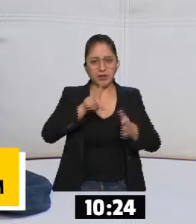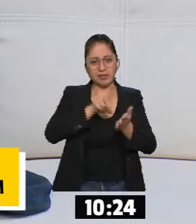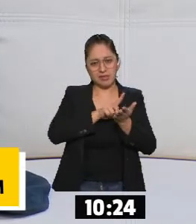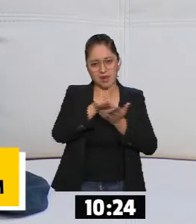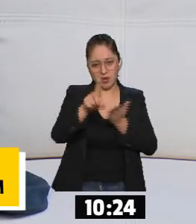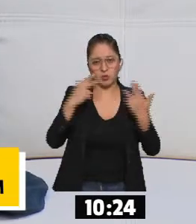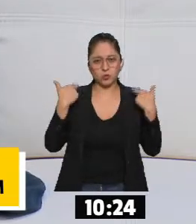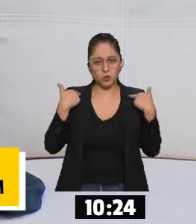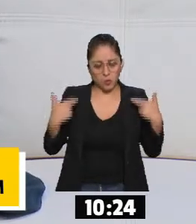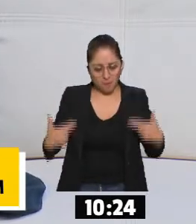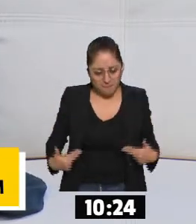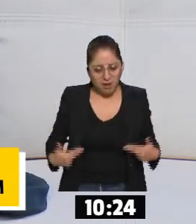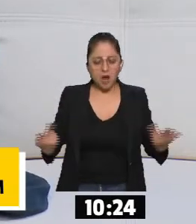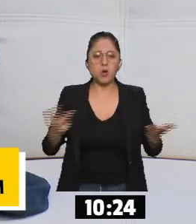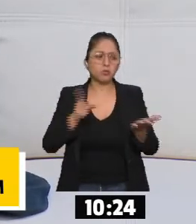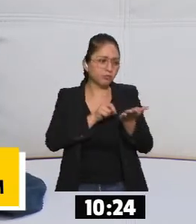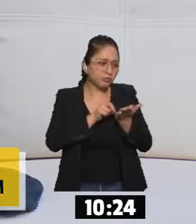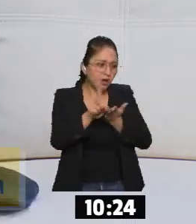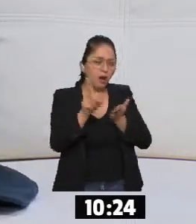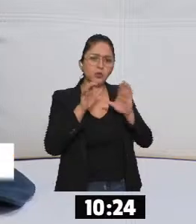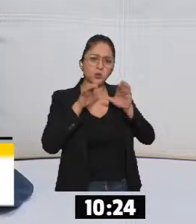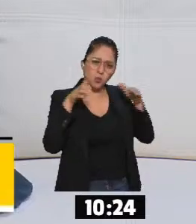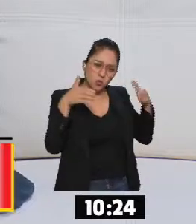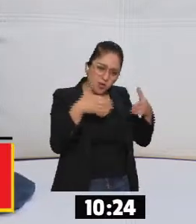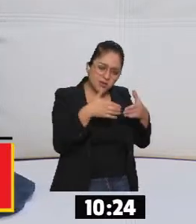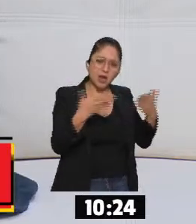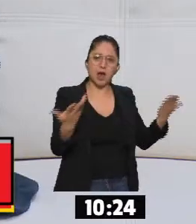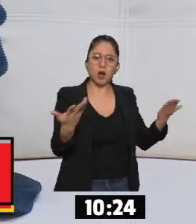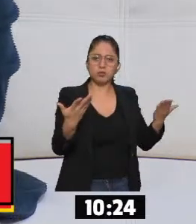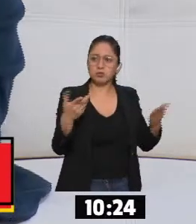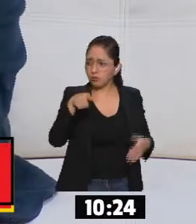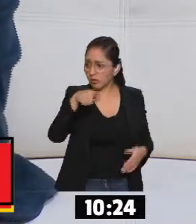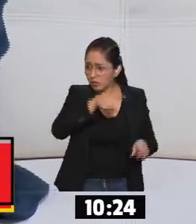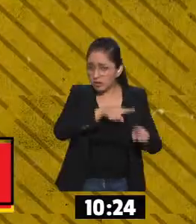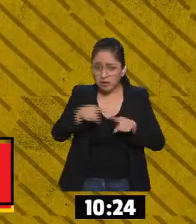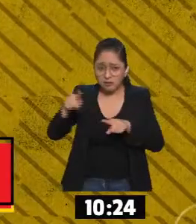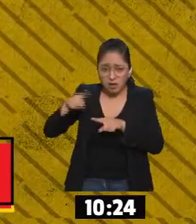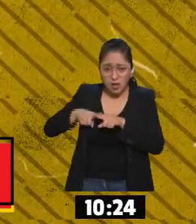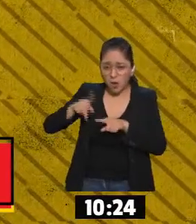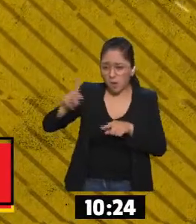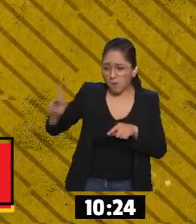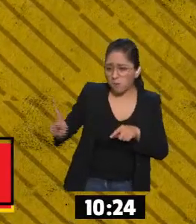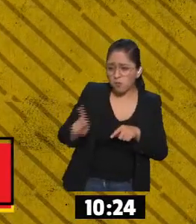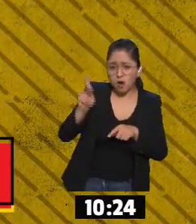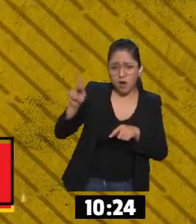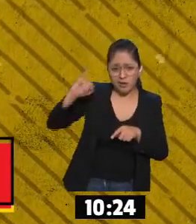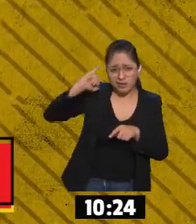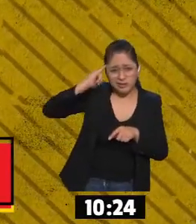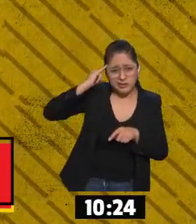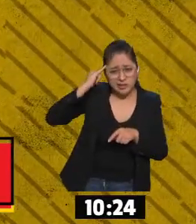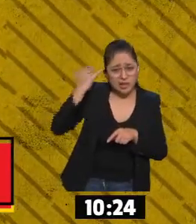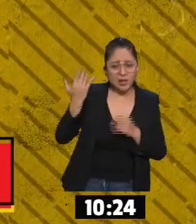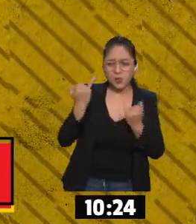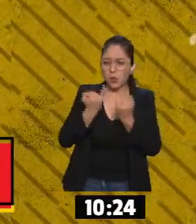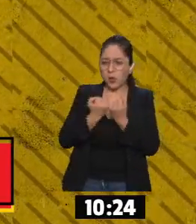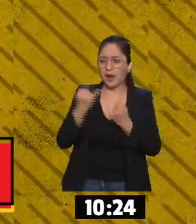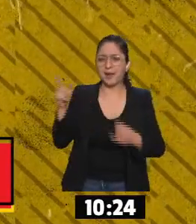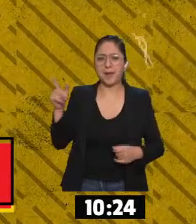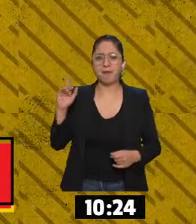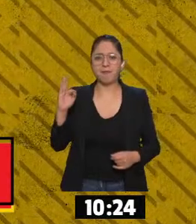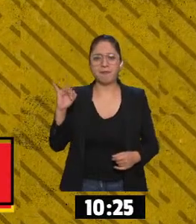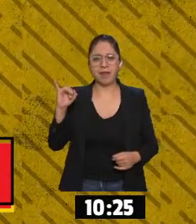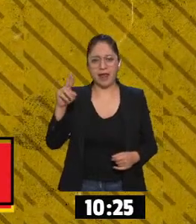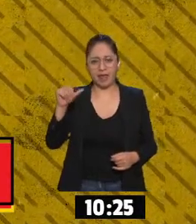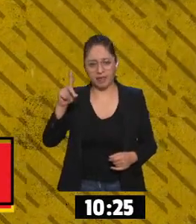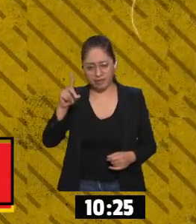derechos de los pueblos, derechos comunitarios. Oiga, en todos lados hay pueblos indígenas que se aferran. Hasta en países como Finlandia o Suecia, que